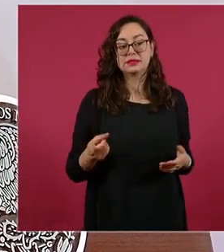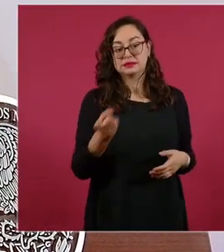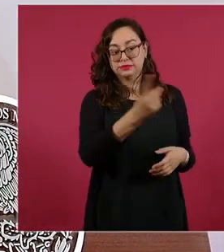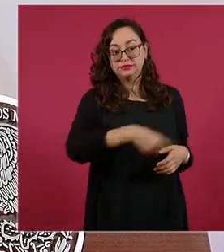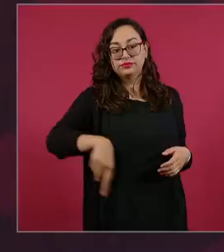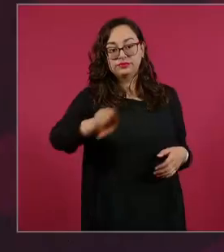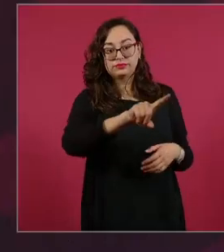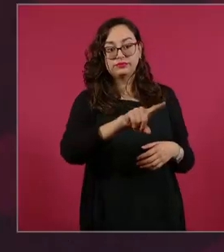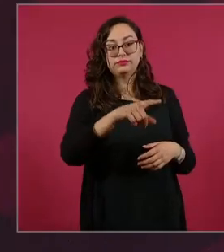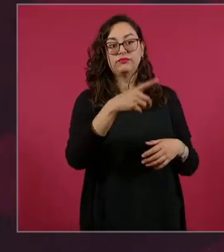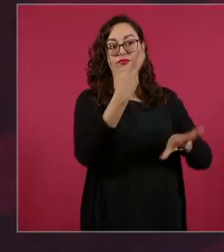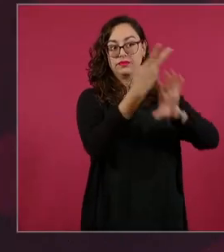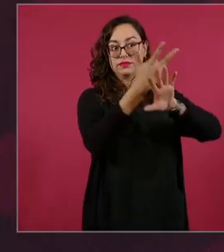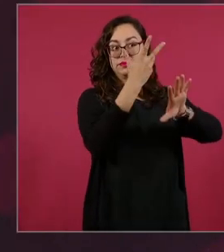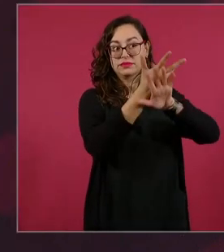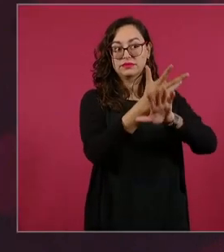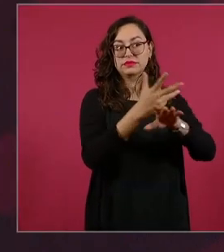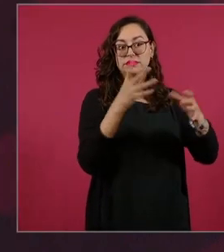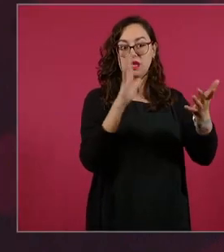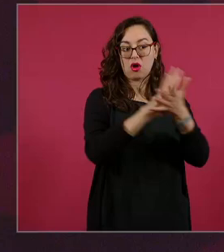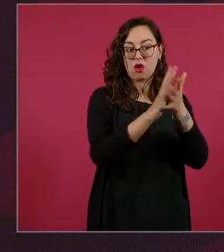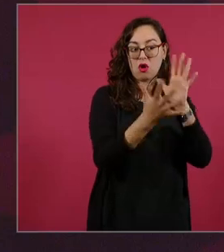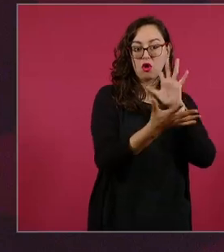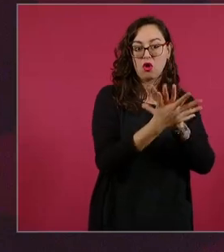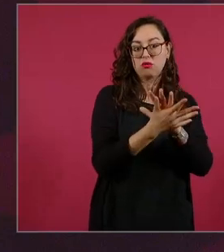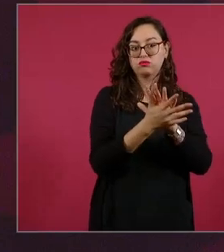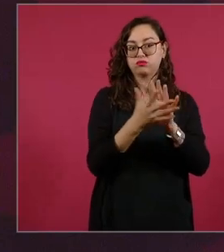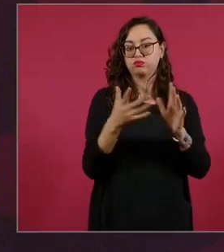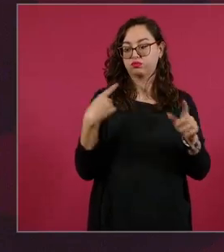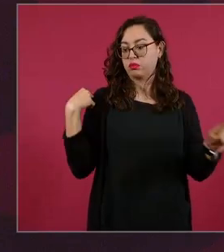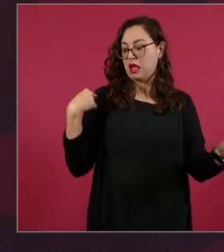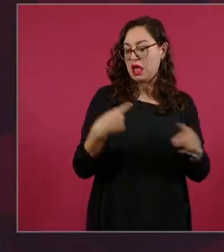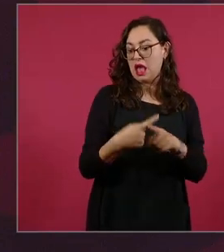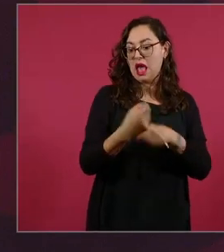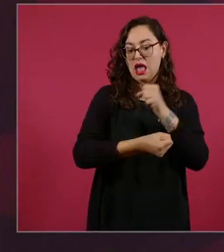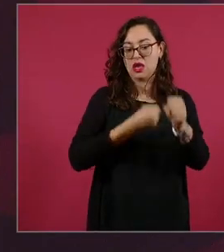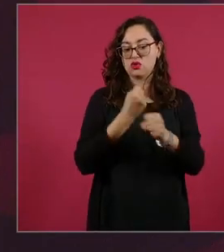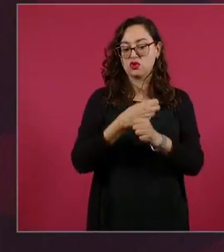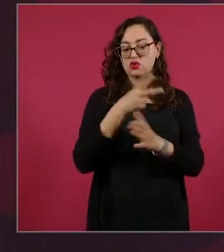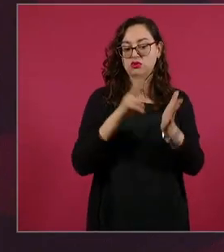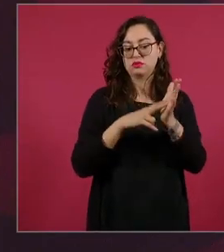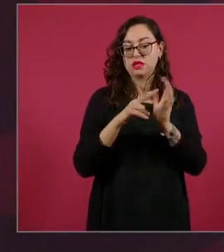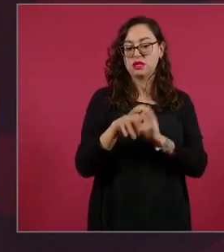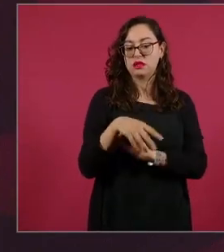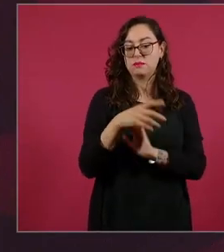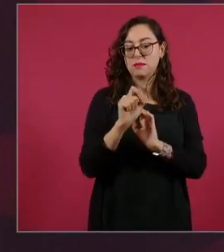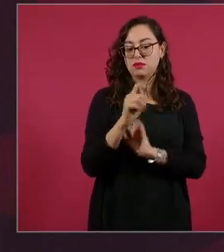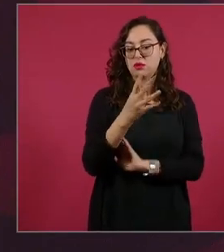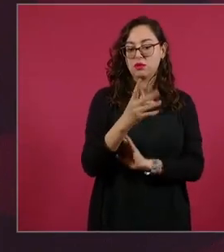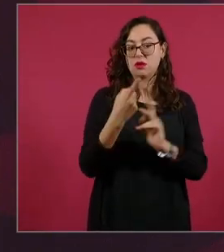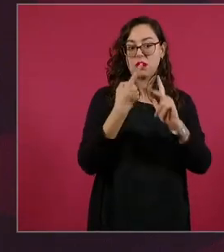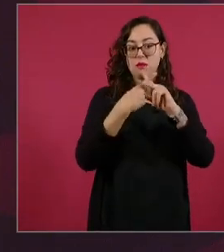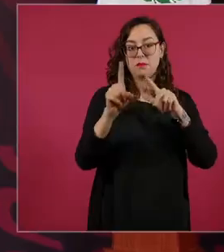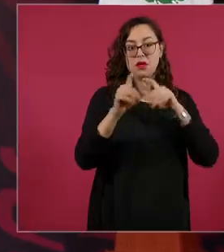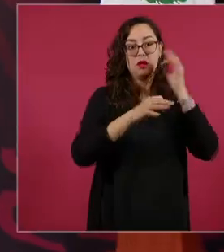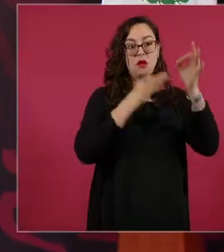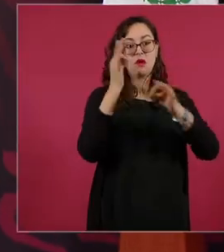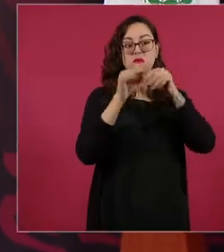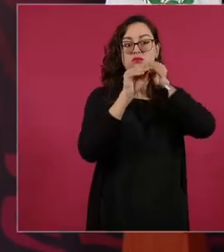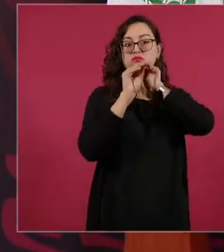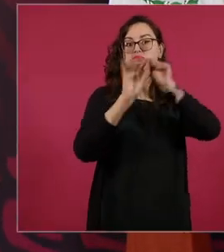en Estados Unidos desde enero de este año, en donde participaron estos periodistas